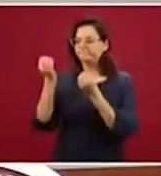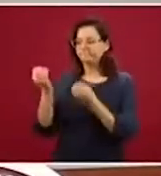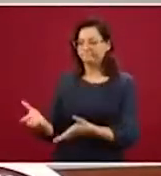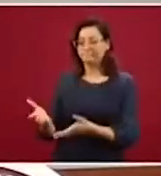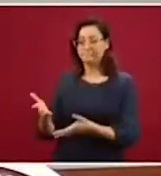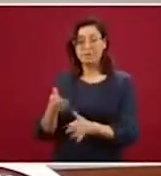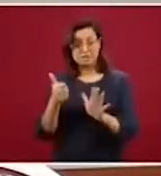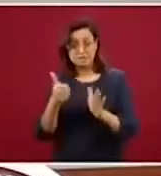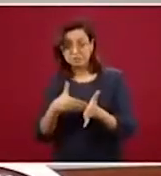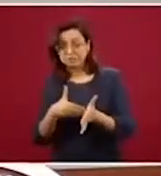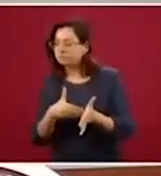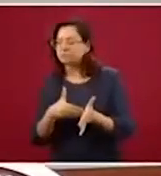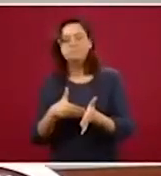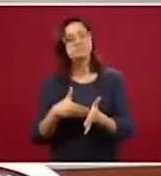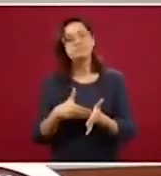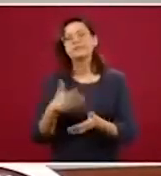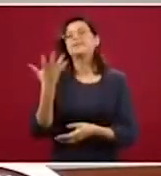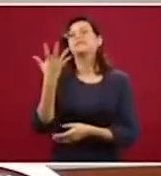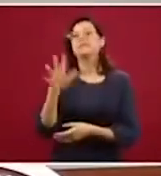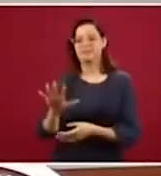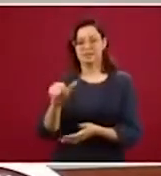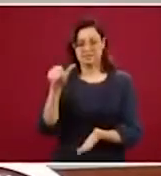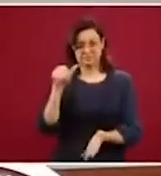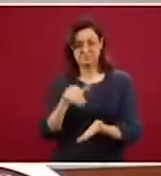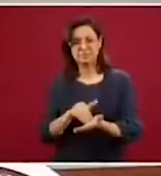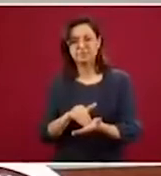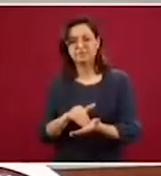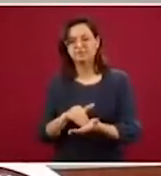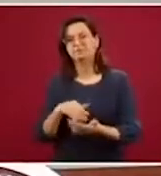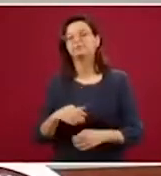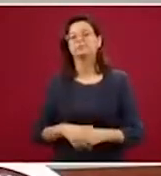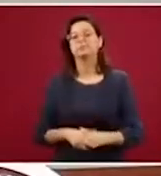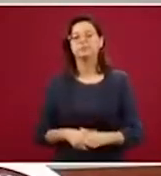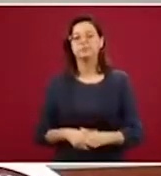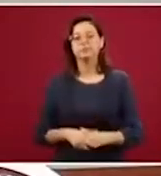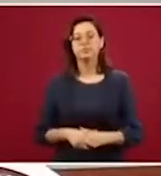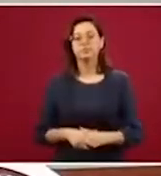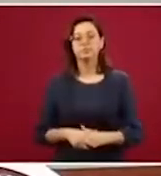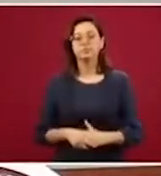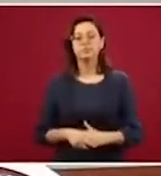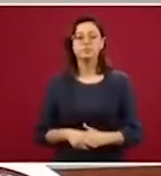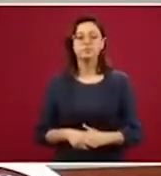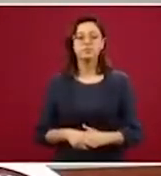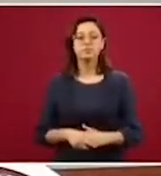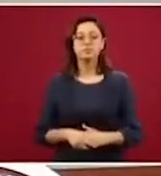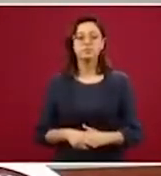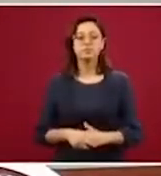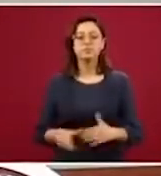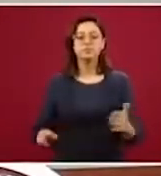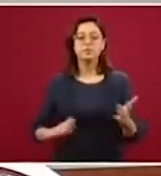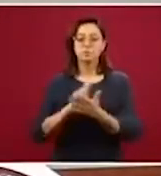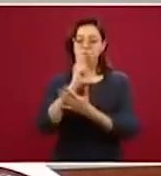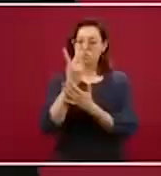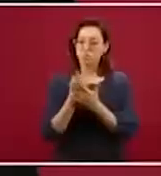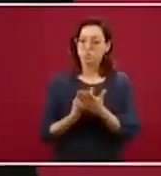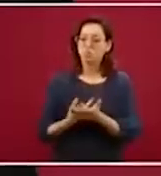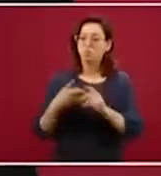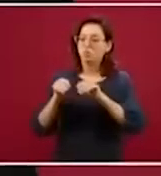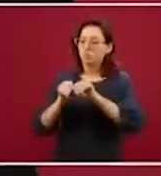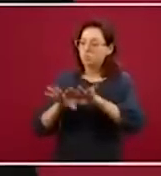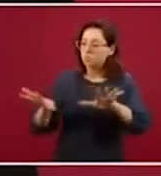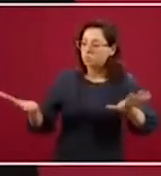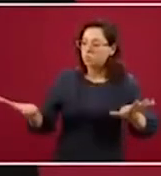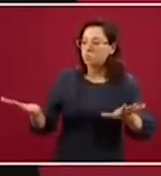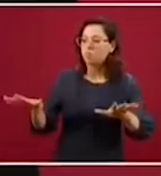no de 6,000 pesos, sino de 10,000 pesos. El programa ha tenido una dispersión, como ya les comentará en un